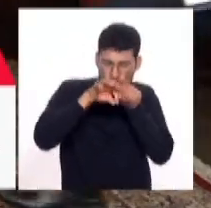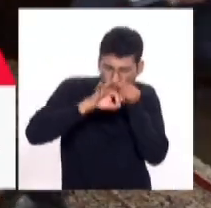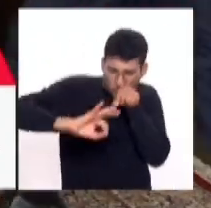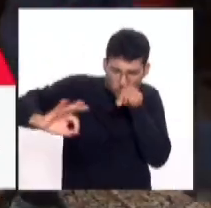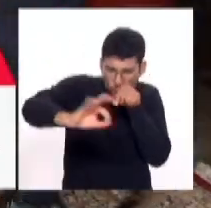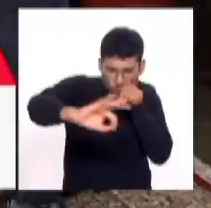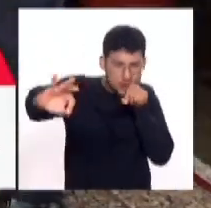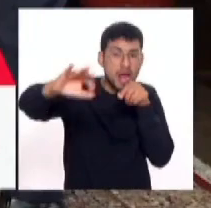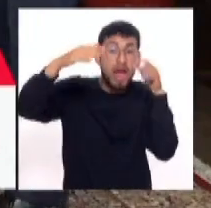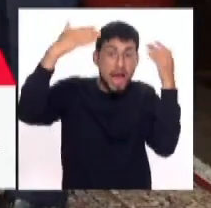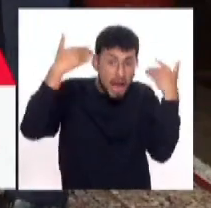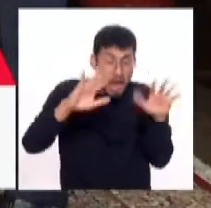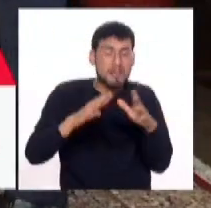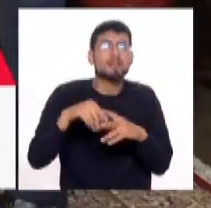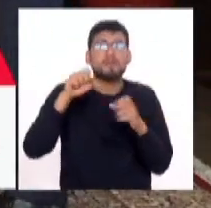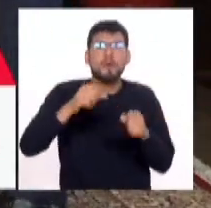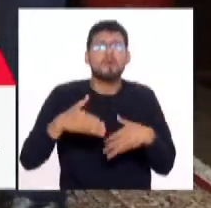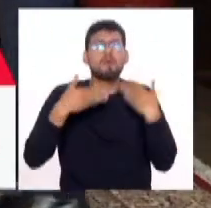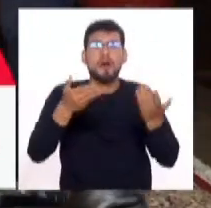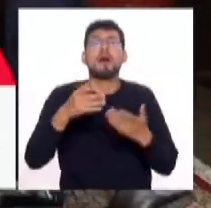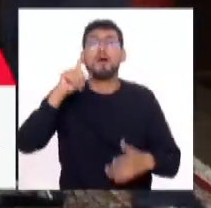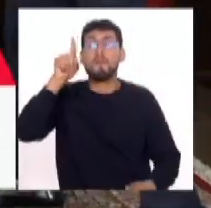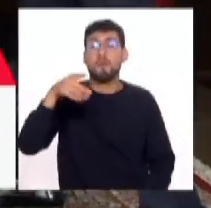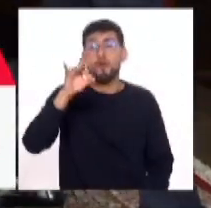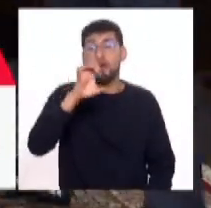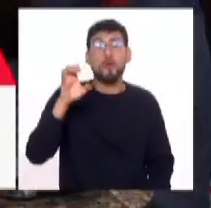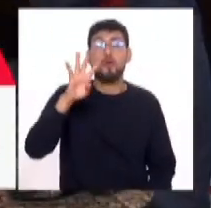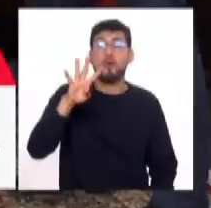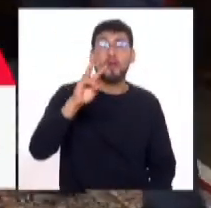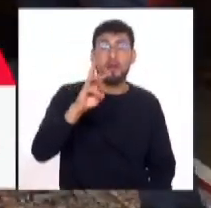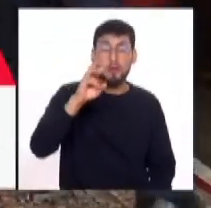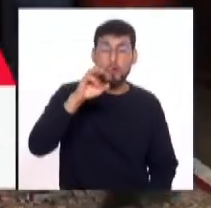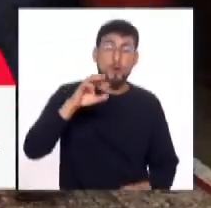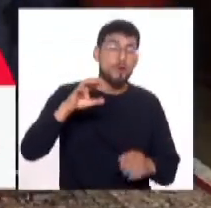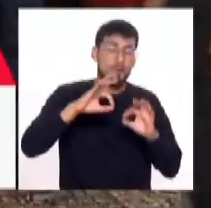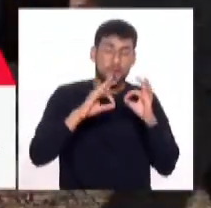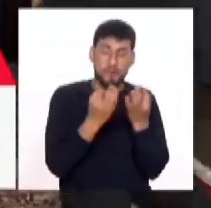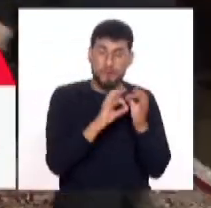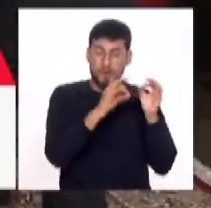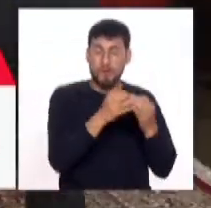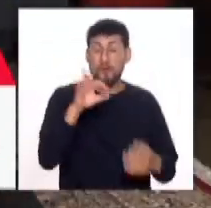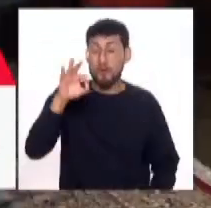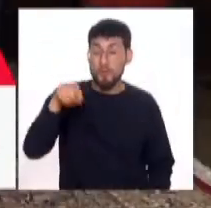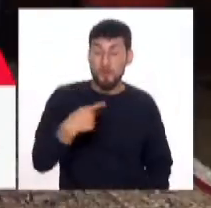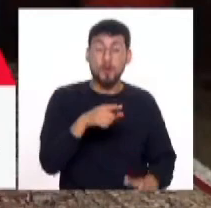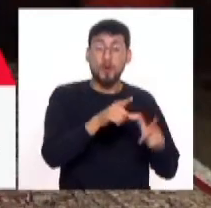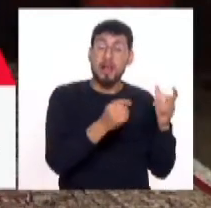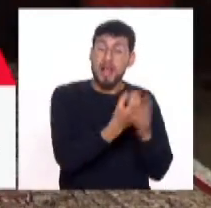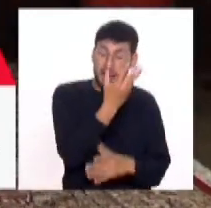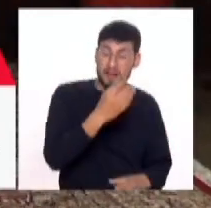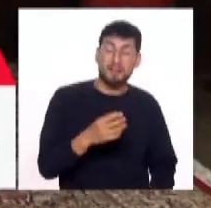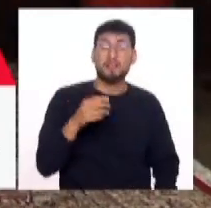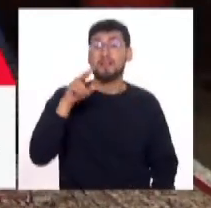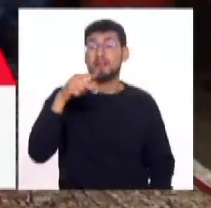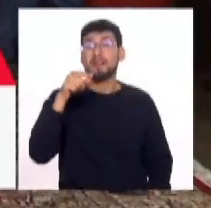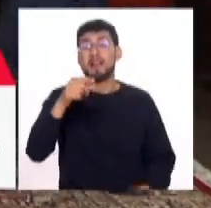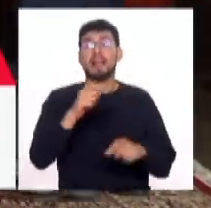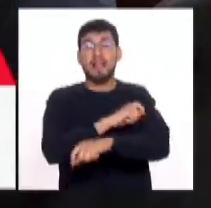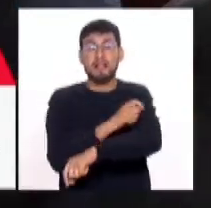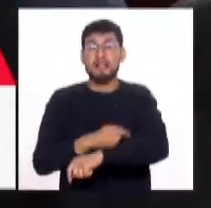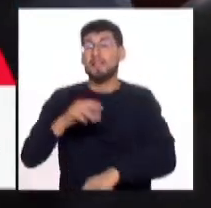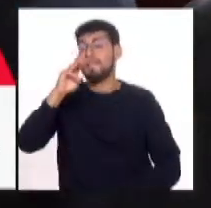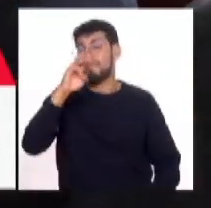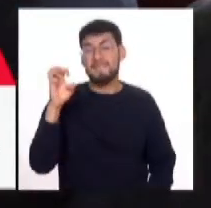que permite atender a 12.846 hogares, 9.000 de ellos en Arequipa, 2.000 en Tacna y